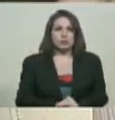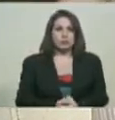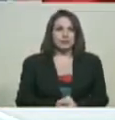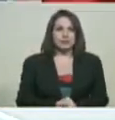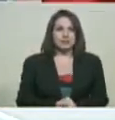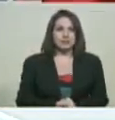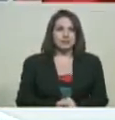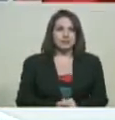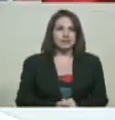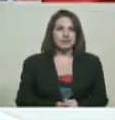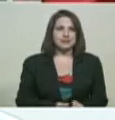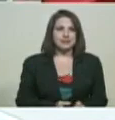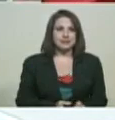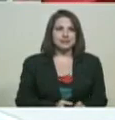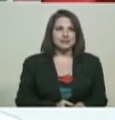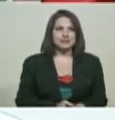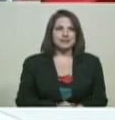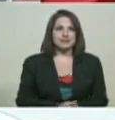y darío